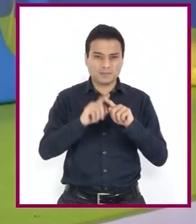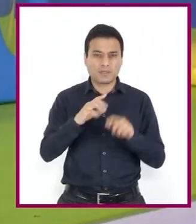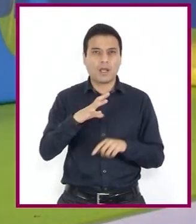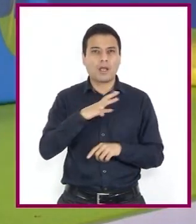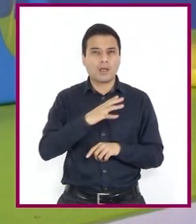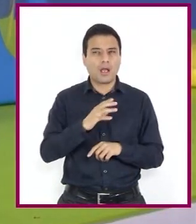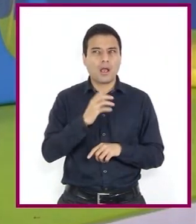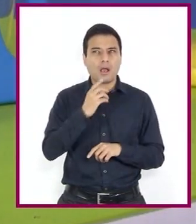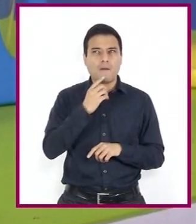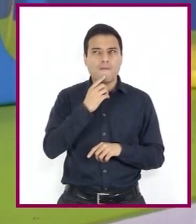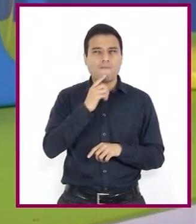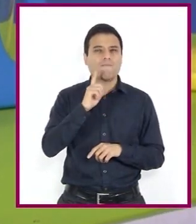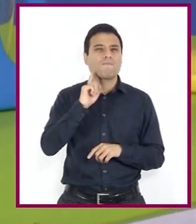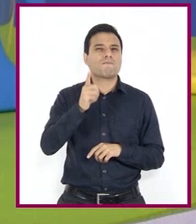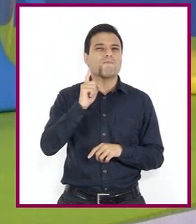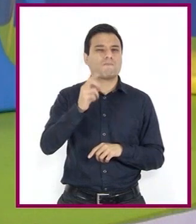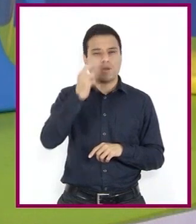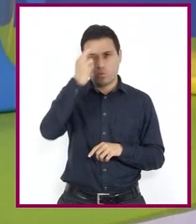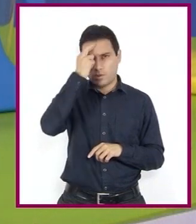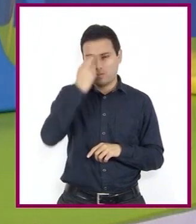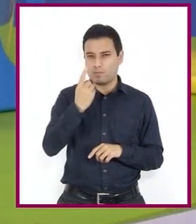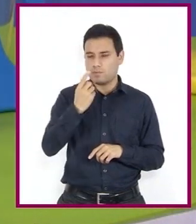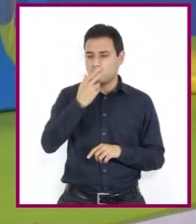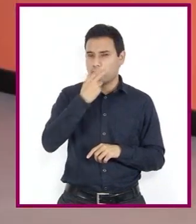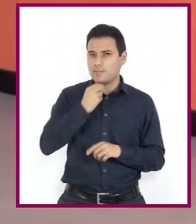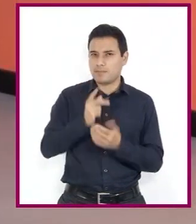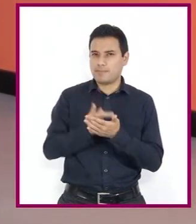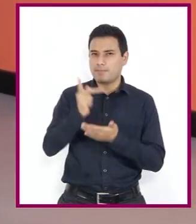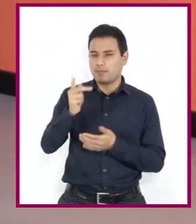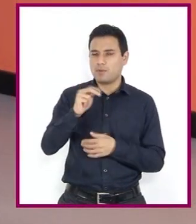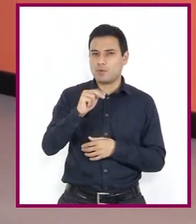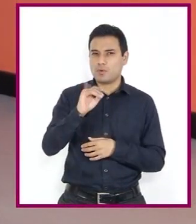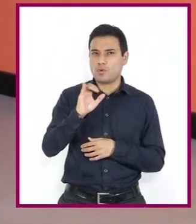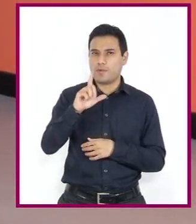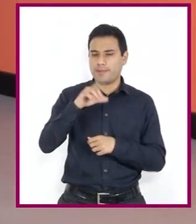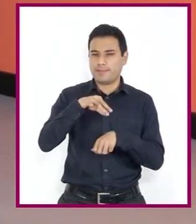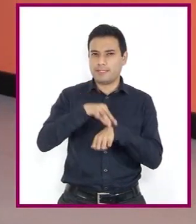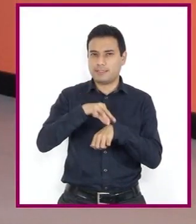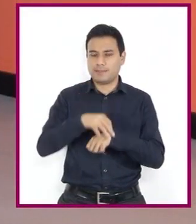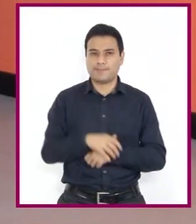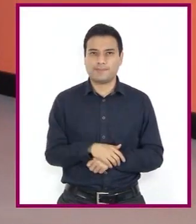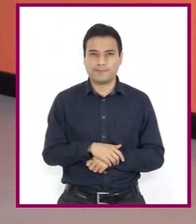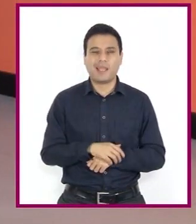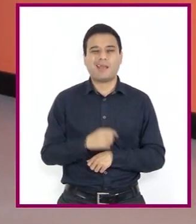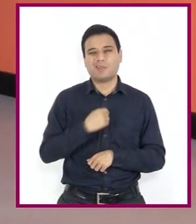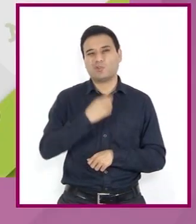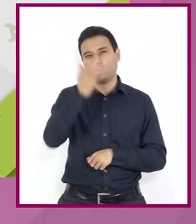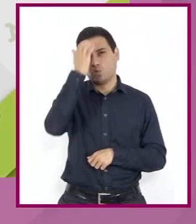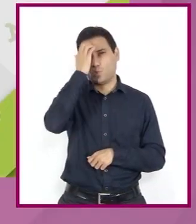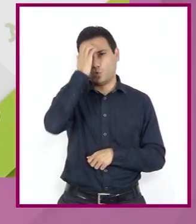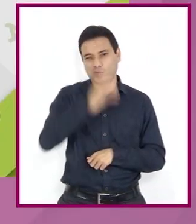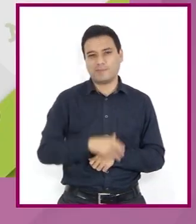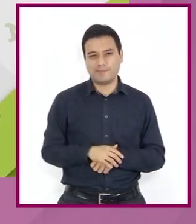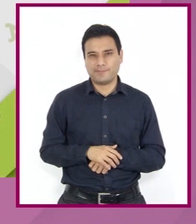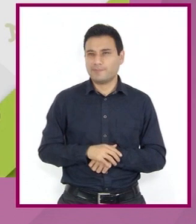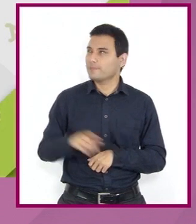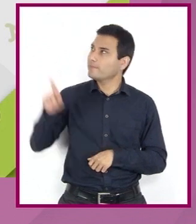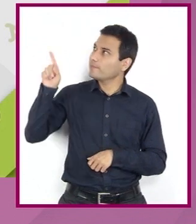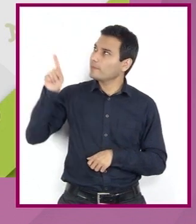Nobel que revolucionó la medicina. Ya sé a quién se refiere. A Alexander Fleming.